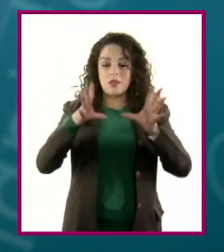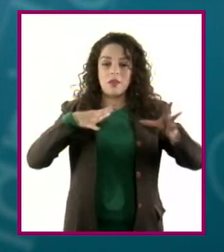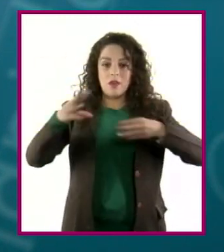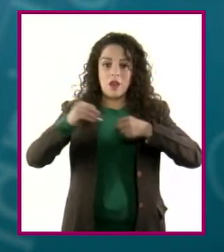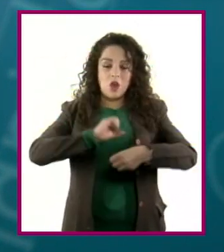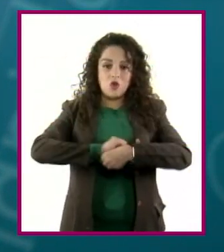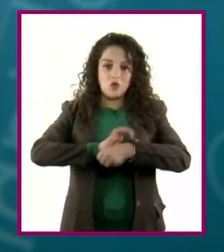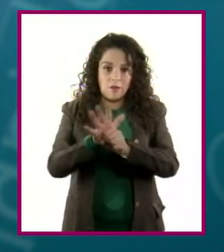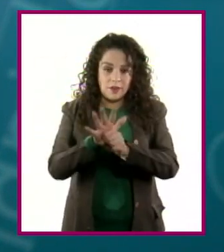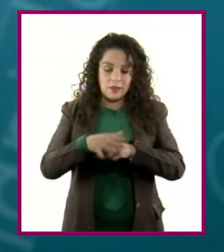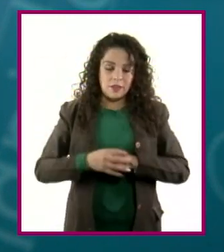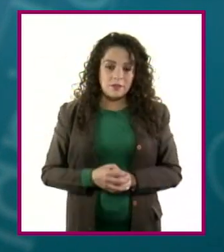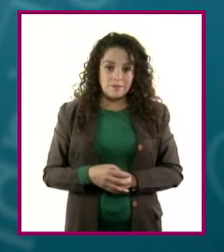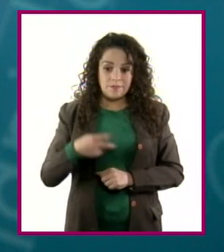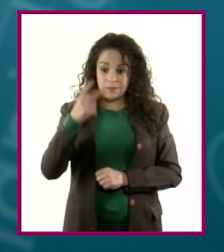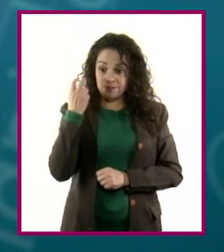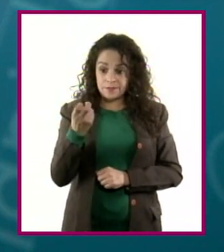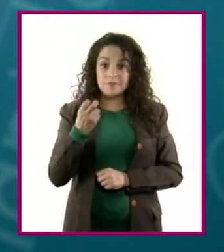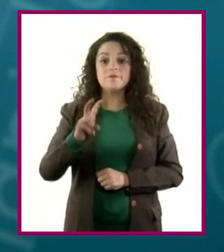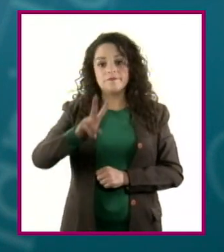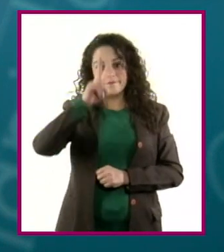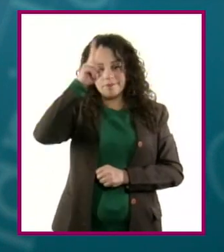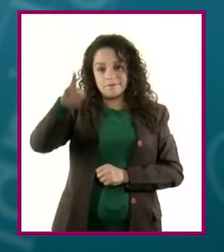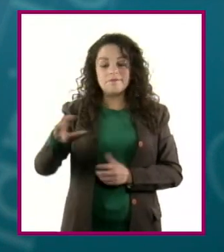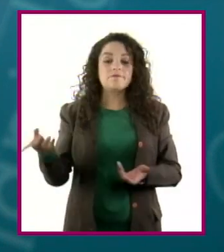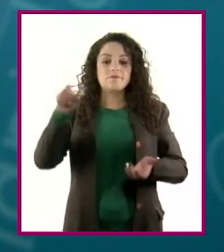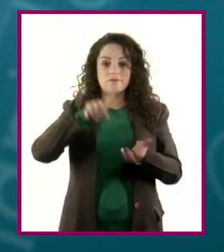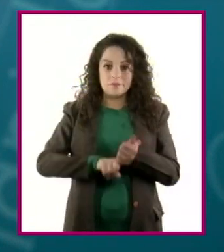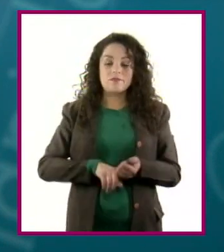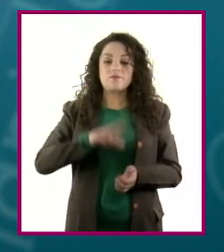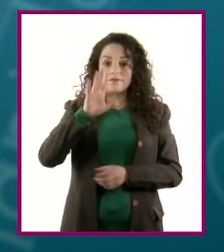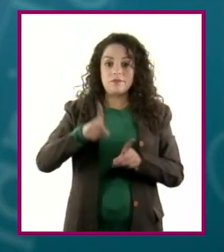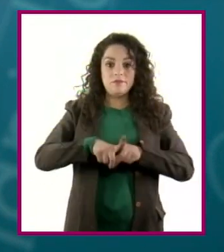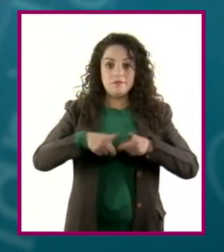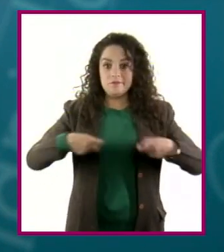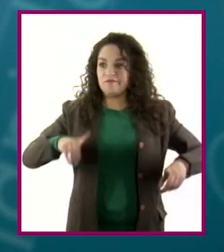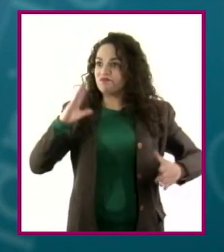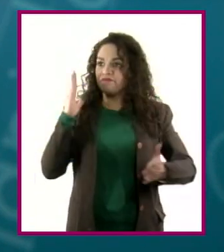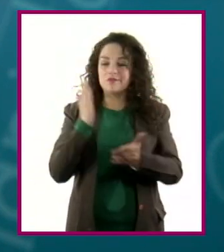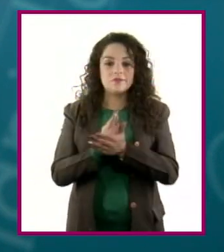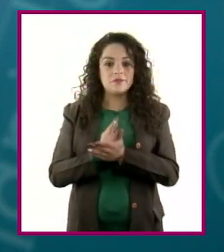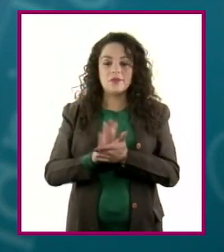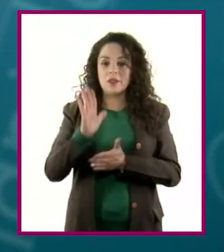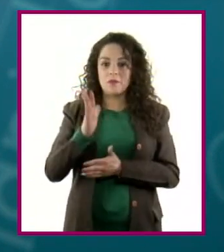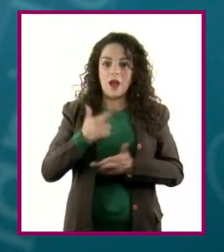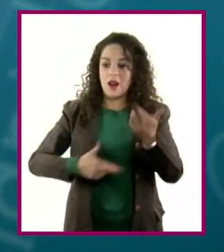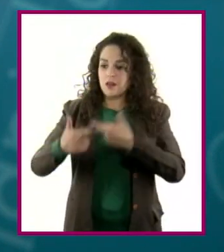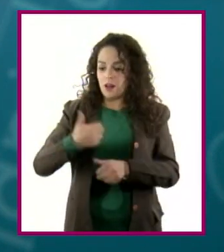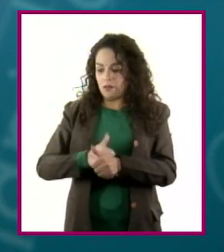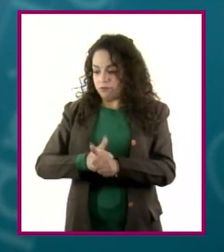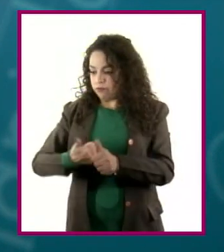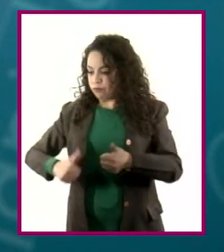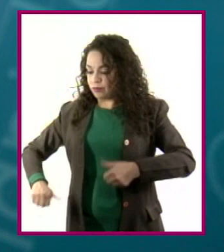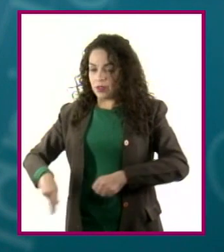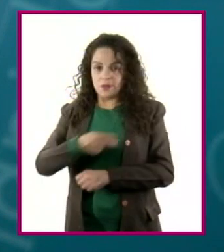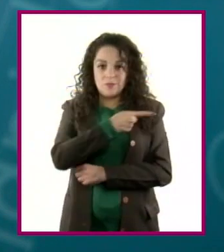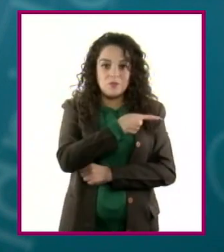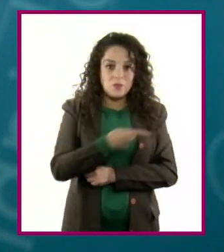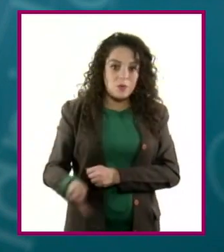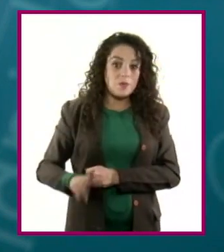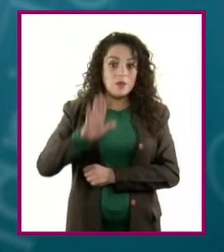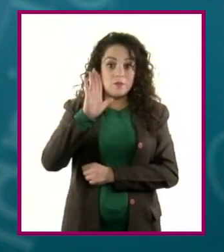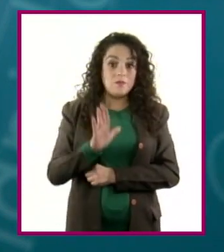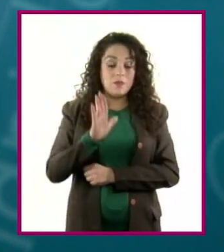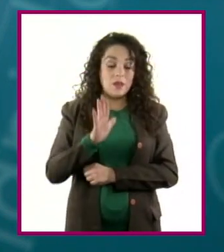mismo tiempo la pandemia amenaza con retroceder el progreso y empujar a más personas a la pobreza multidimensional, la cual parece estar,